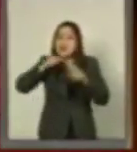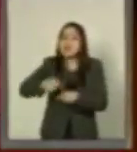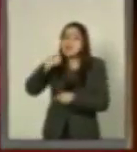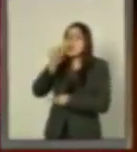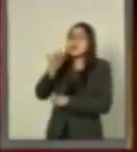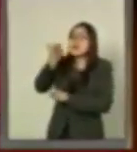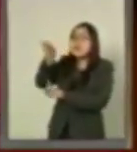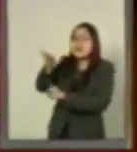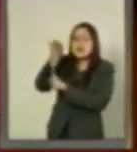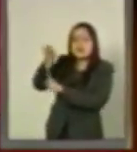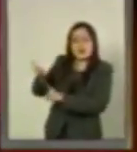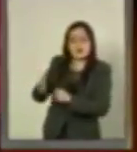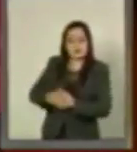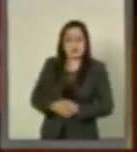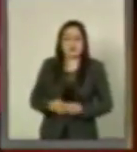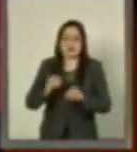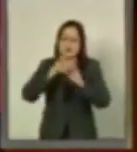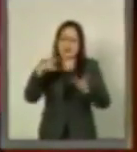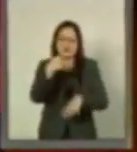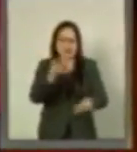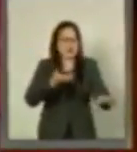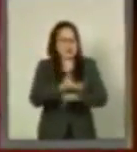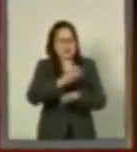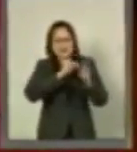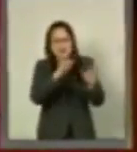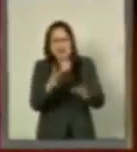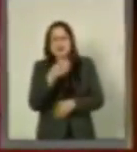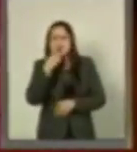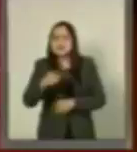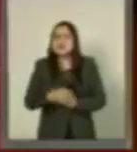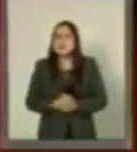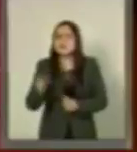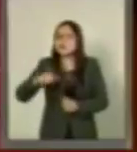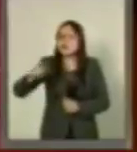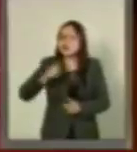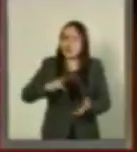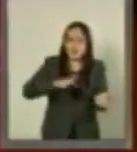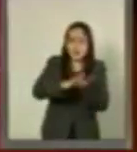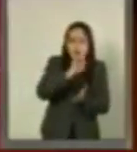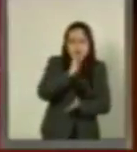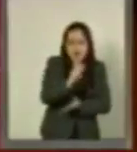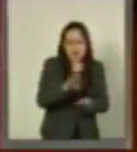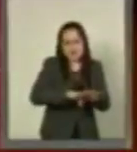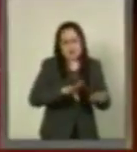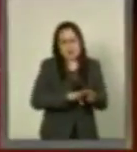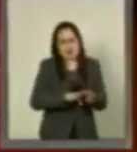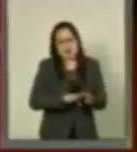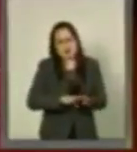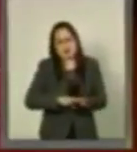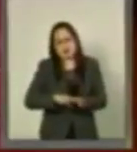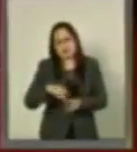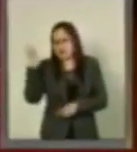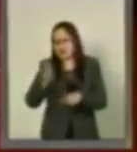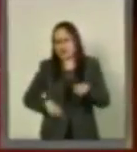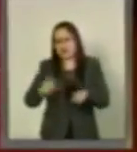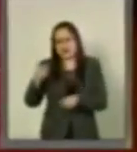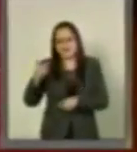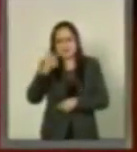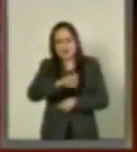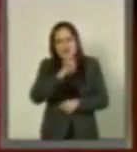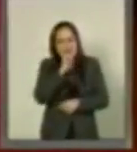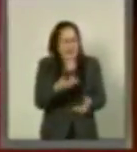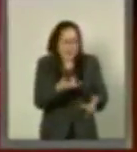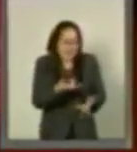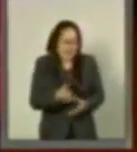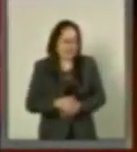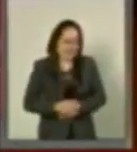usted dice, por supuesto que los estados no le van a decir que usted no coopera con ellos, porque pues les levanta la charola. Eso